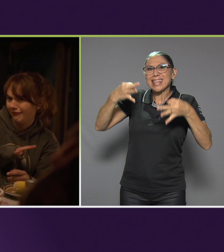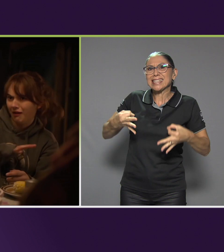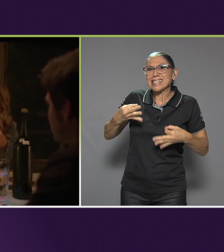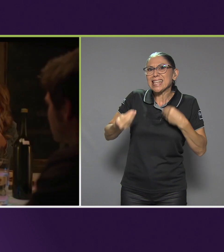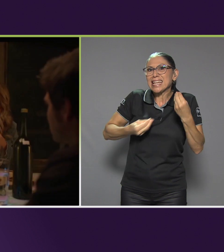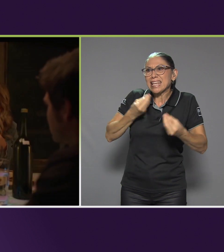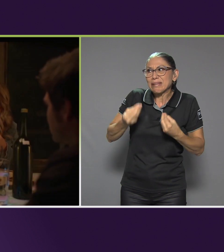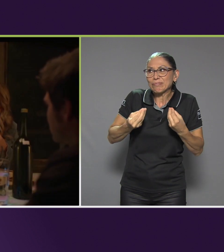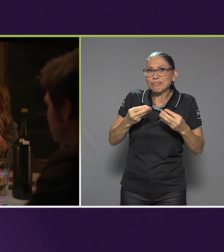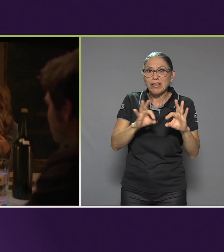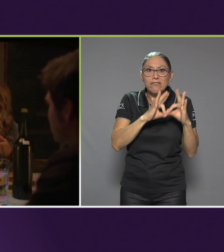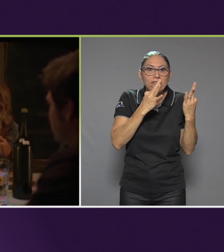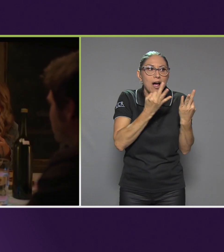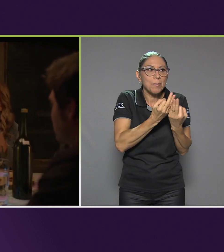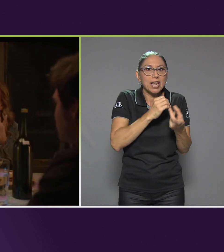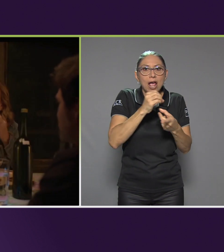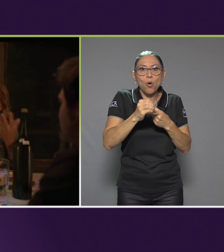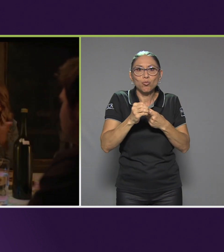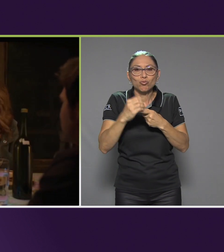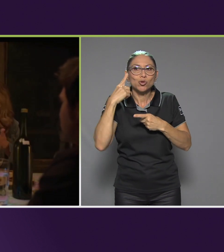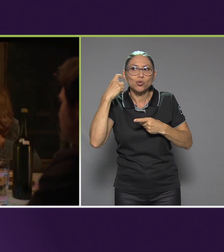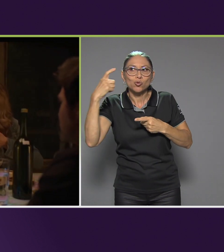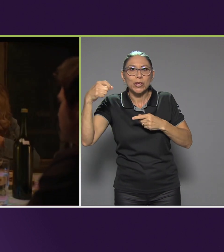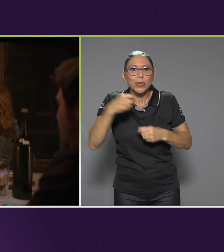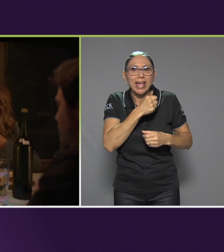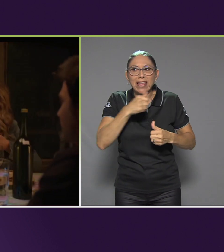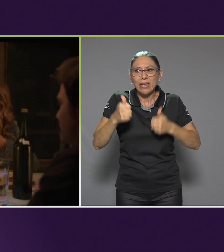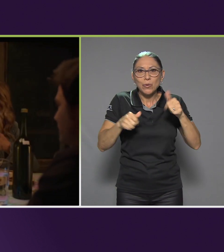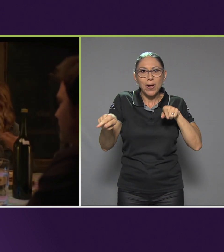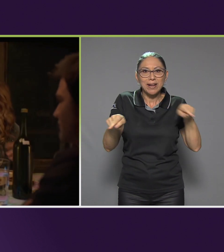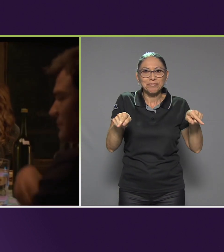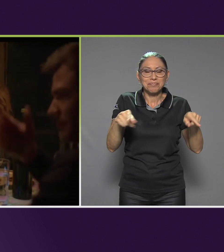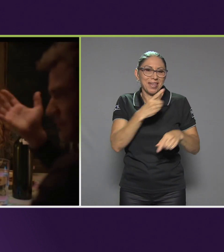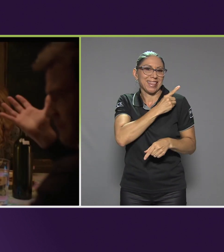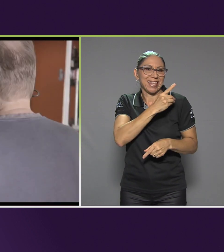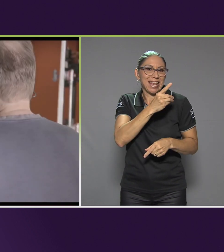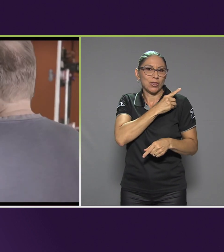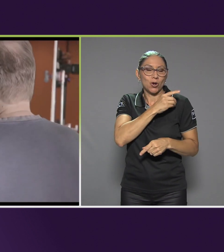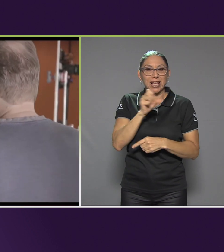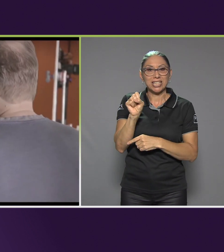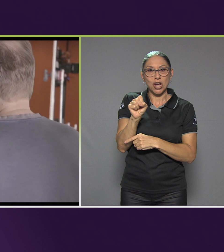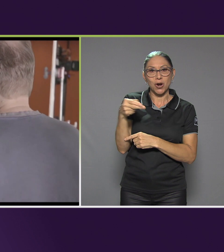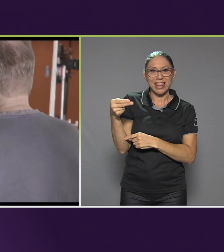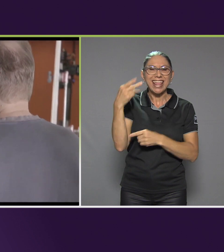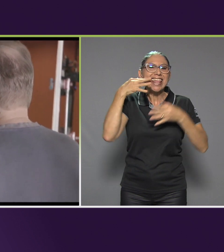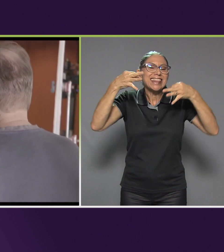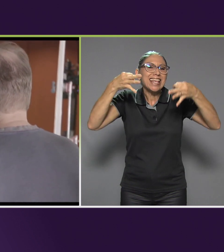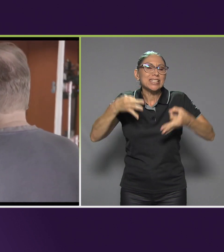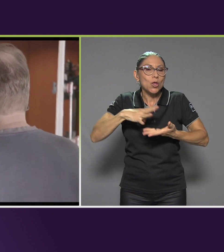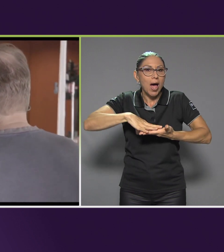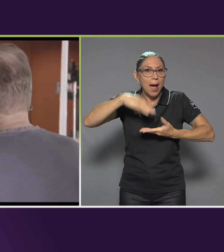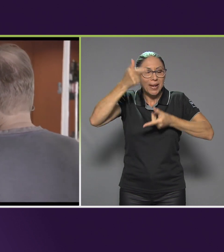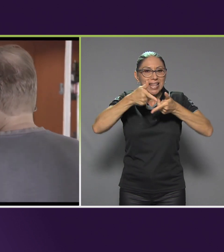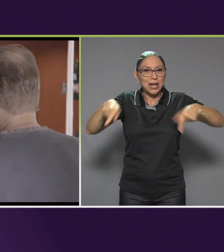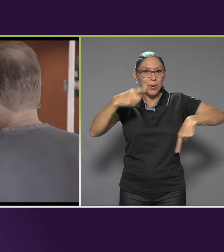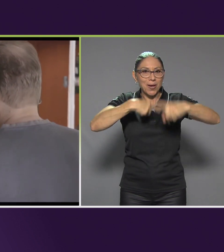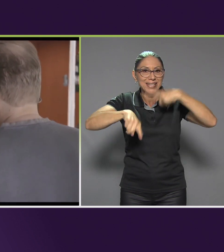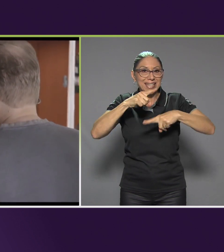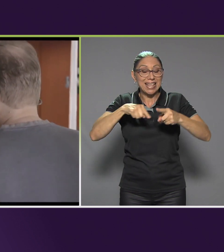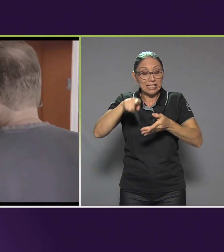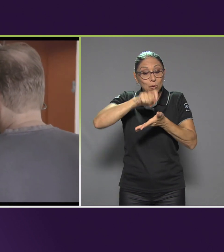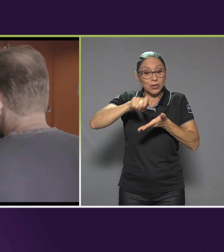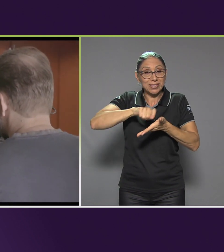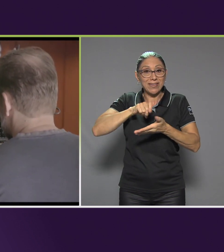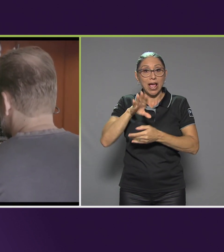cantante. El director, Sean Heather, decidió aprender lengua de signos mientras escribía el guión de CODA, su